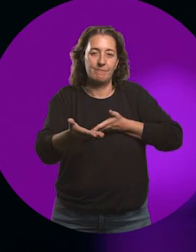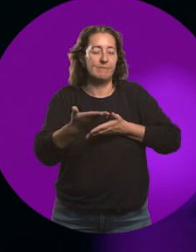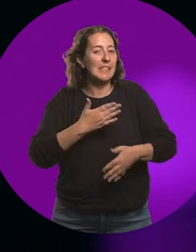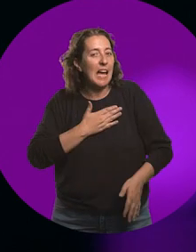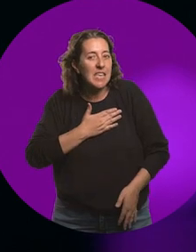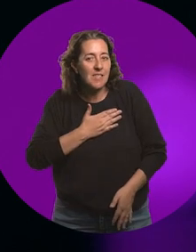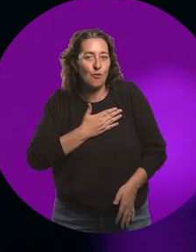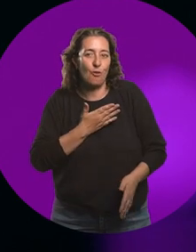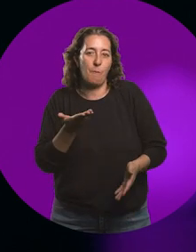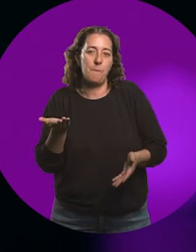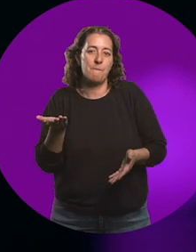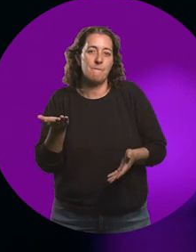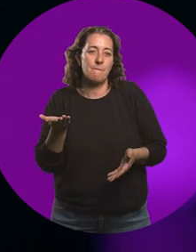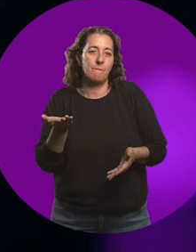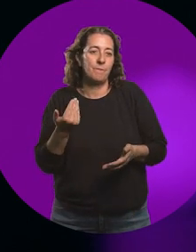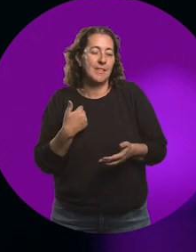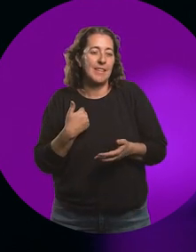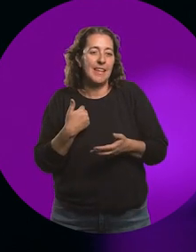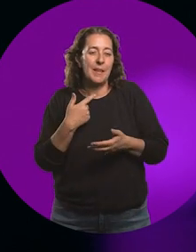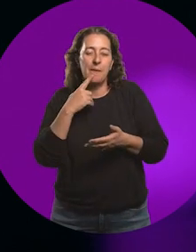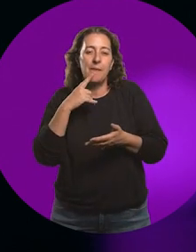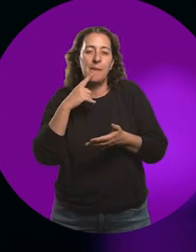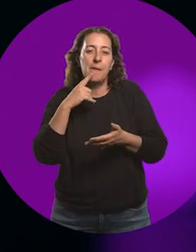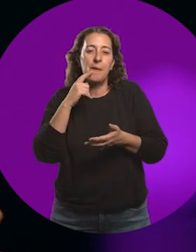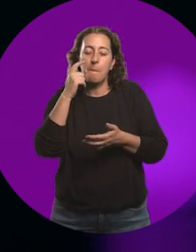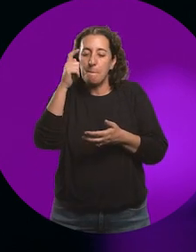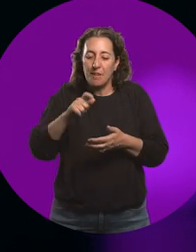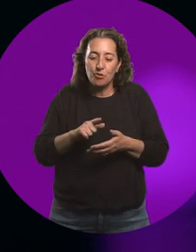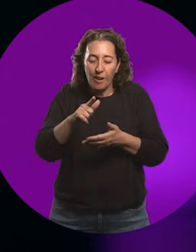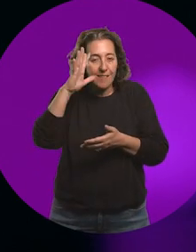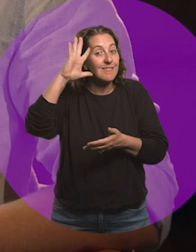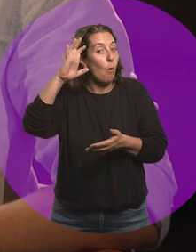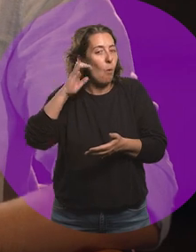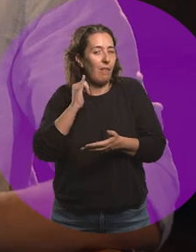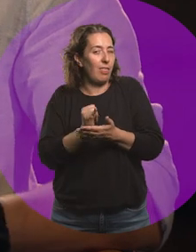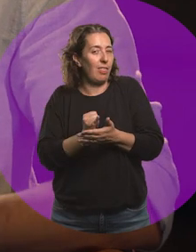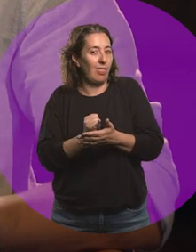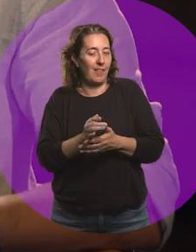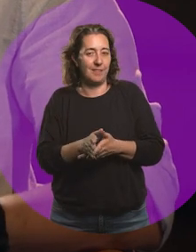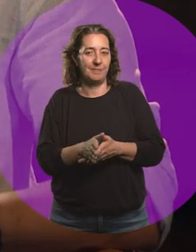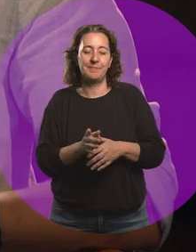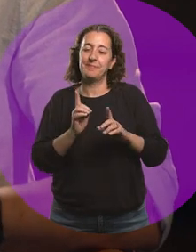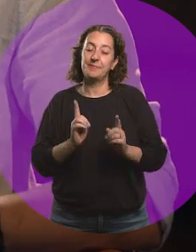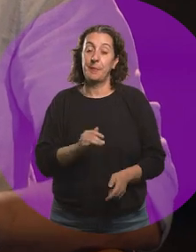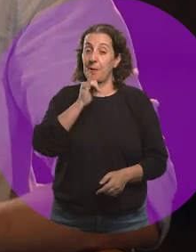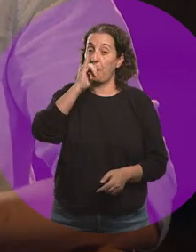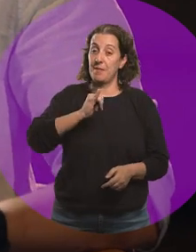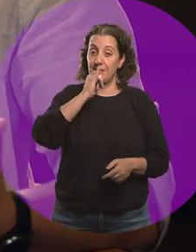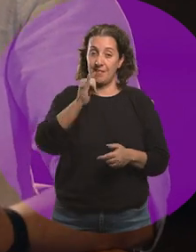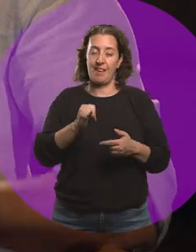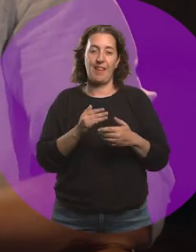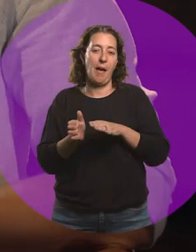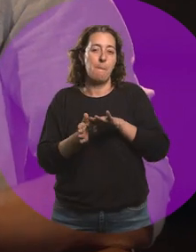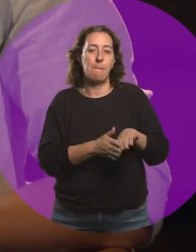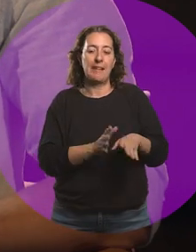cariño, desde dejar la huella desde ese lado. Hay un mensaje ahí también más allá del centro